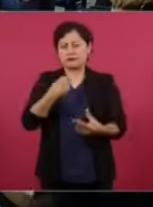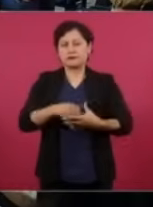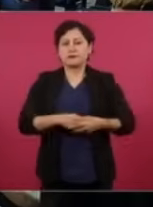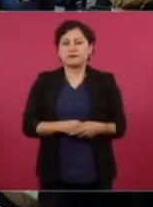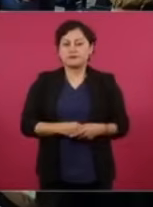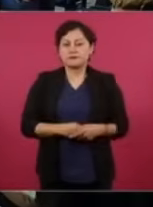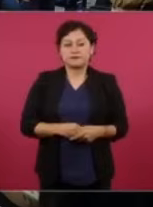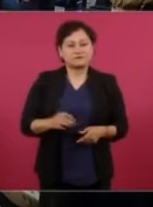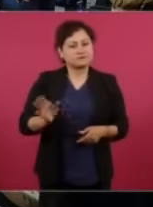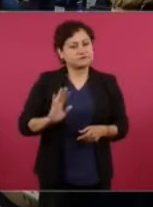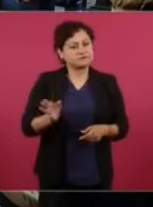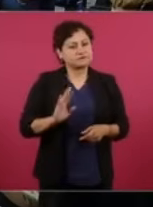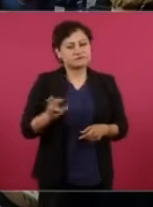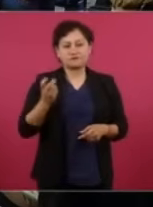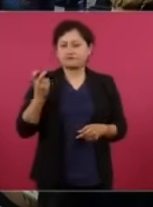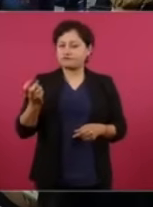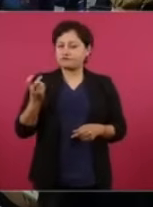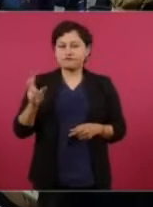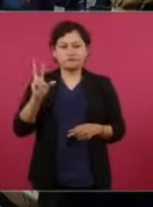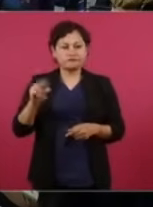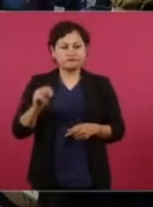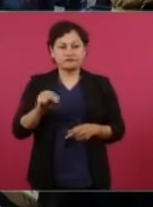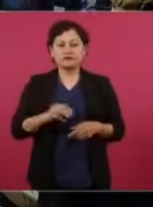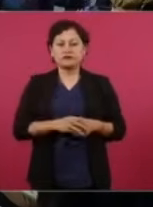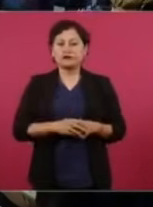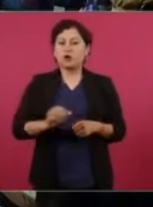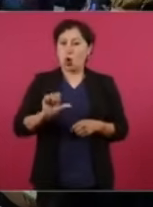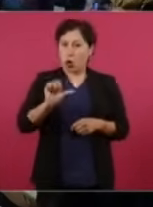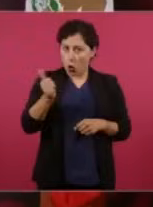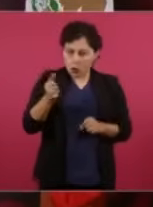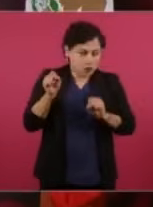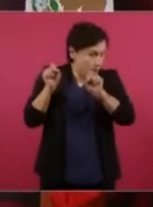Ese, no. No, pero hay otro que él pone.